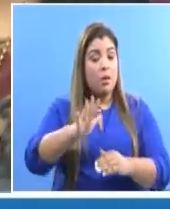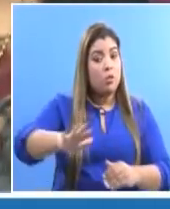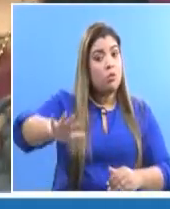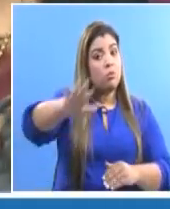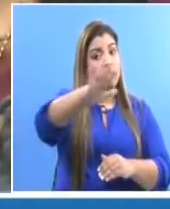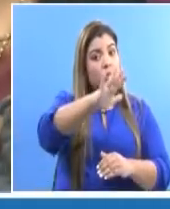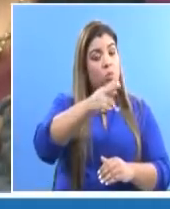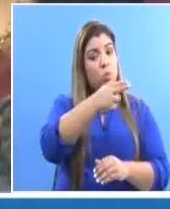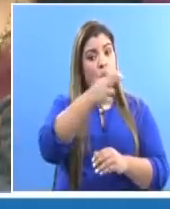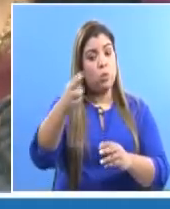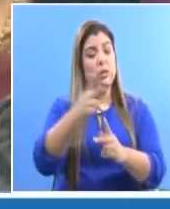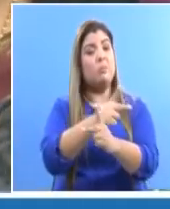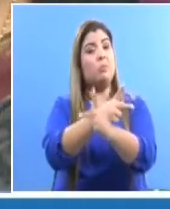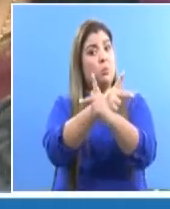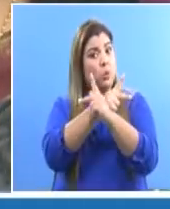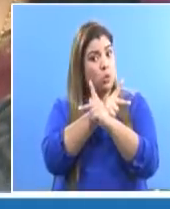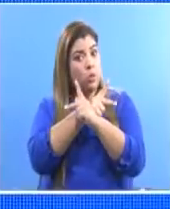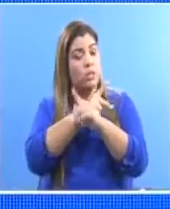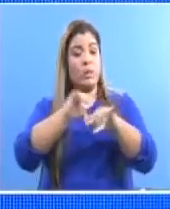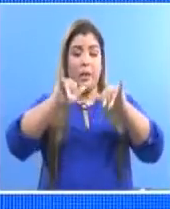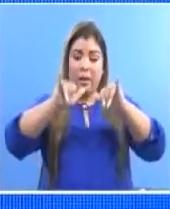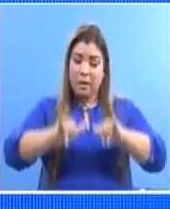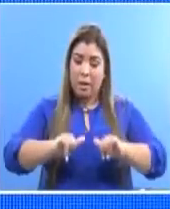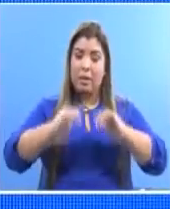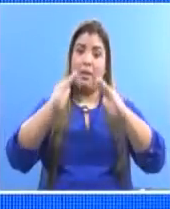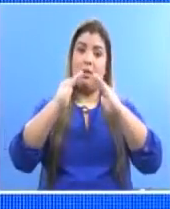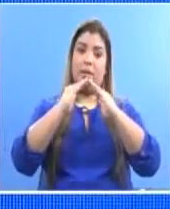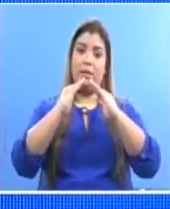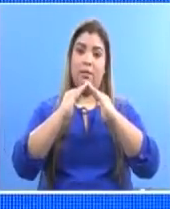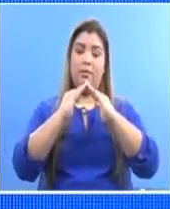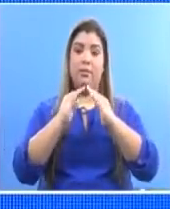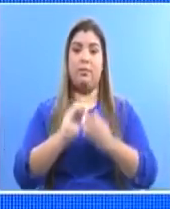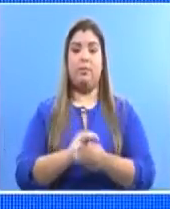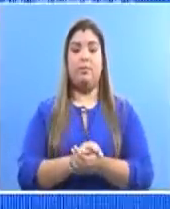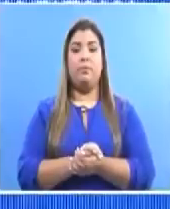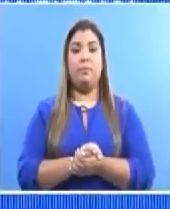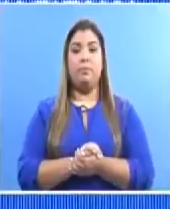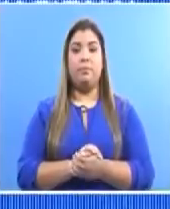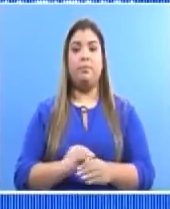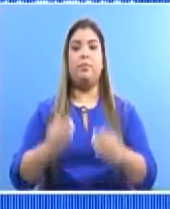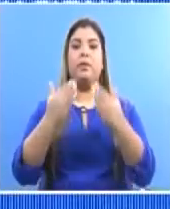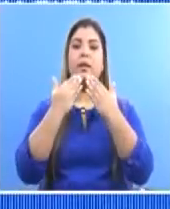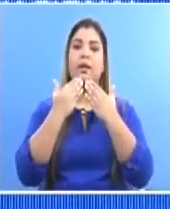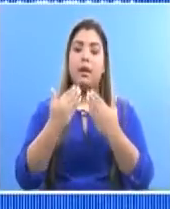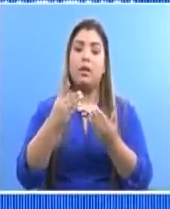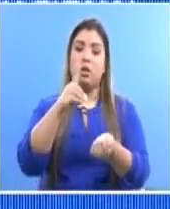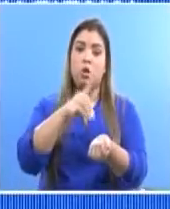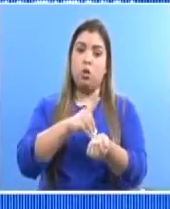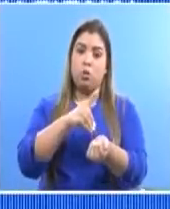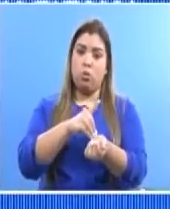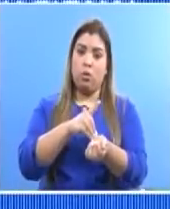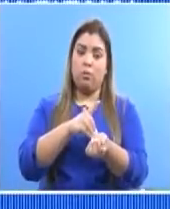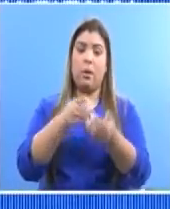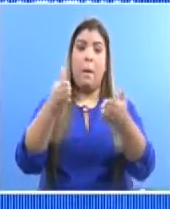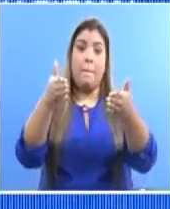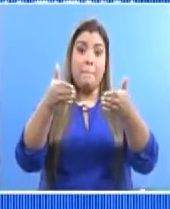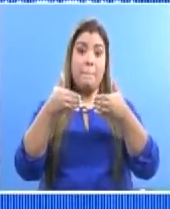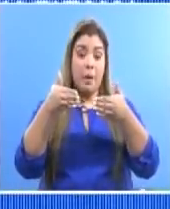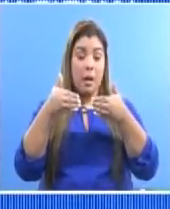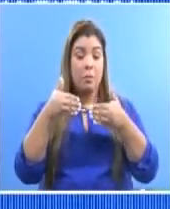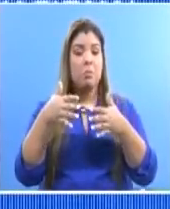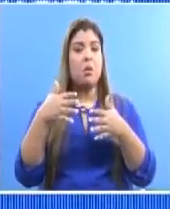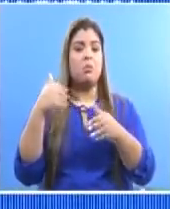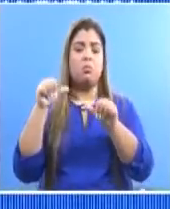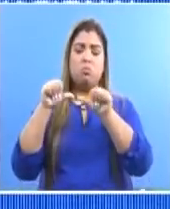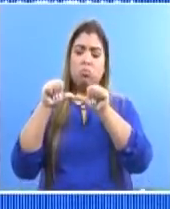protégete, quédate en casa. Licenciado Ariz. Gracias, doctora Moreno. Panamá viene